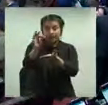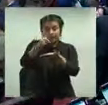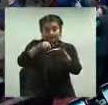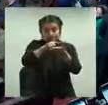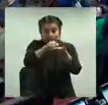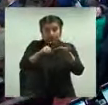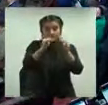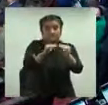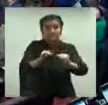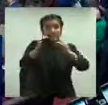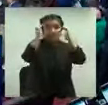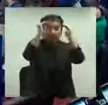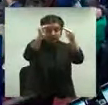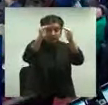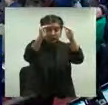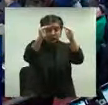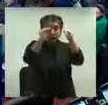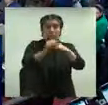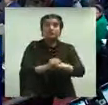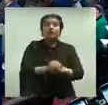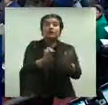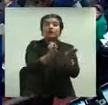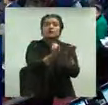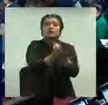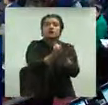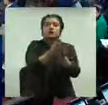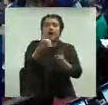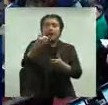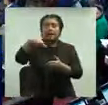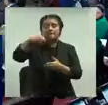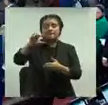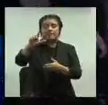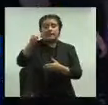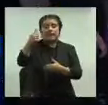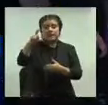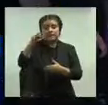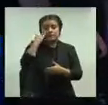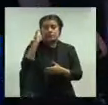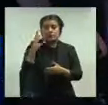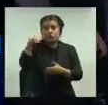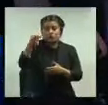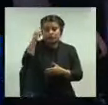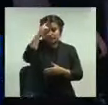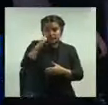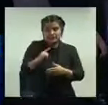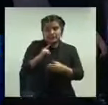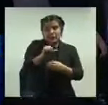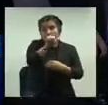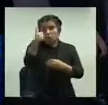los magistrados de la Corte de Apelaciones y demás tribunales de igual categoría.